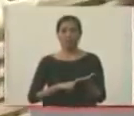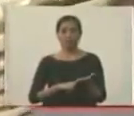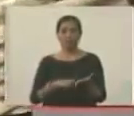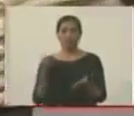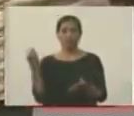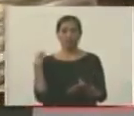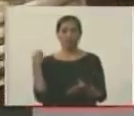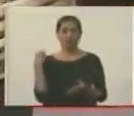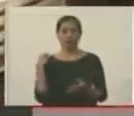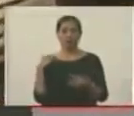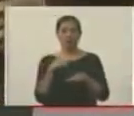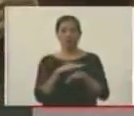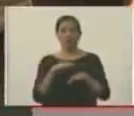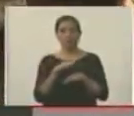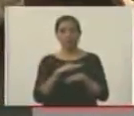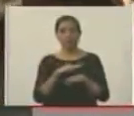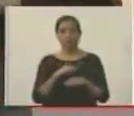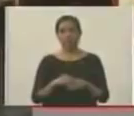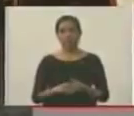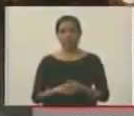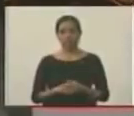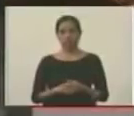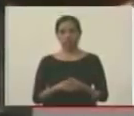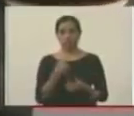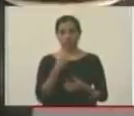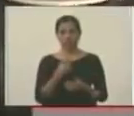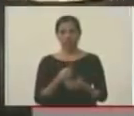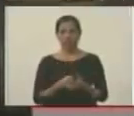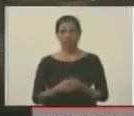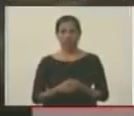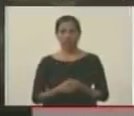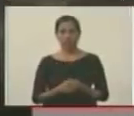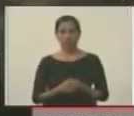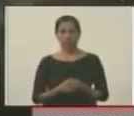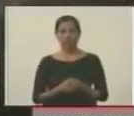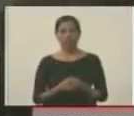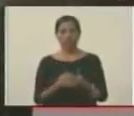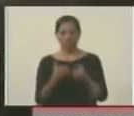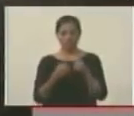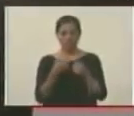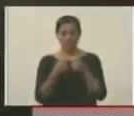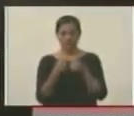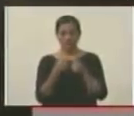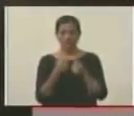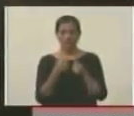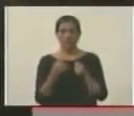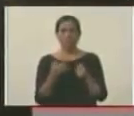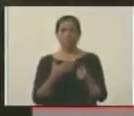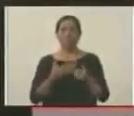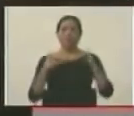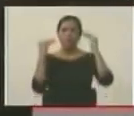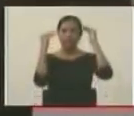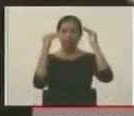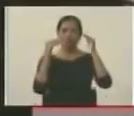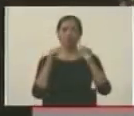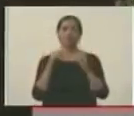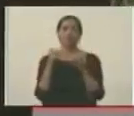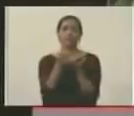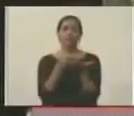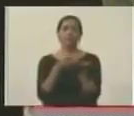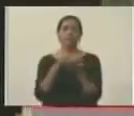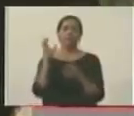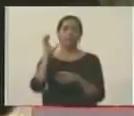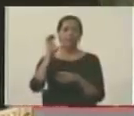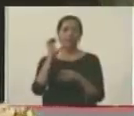Me informa el ministro Jorge Marcos, me dice aquí en un mensaje, mi comandante, ya está en la página patria la encuesta para solicitar